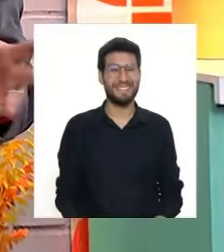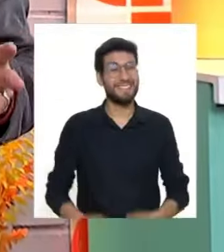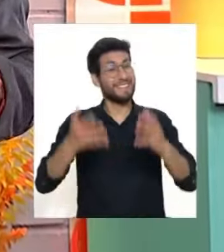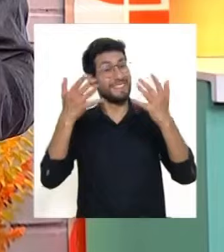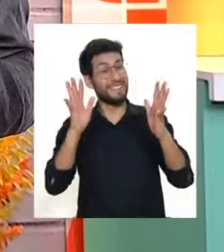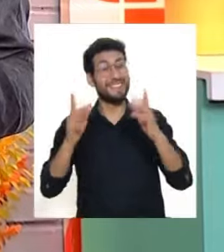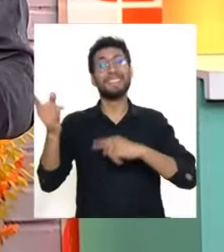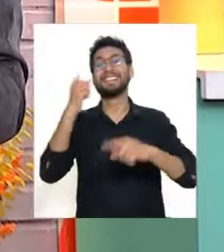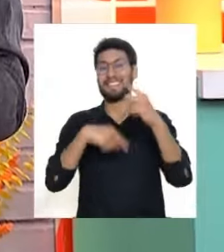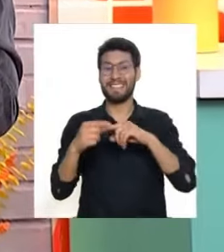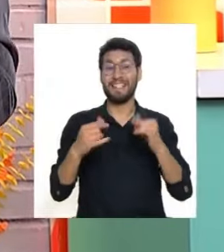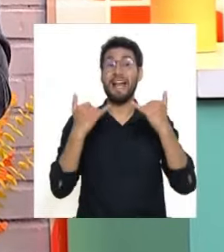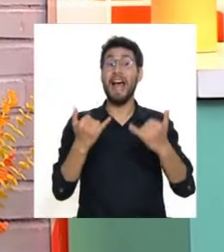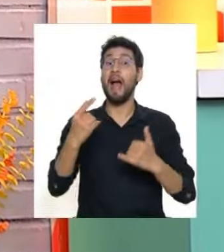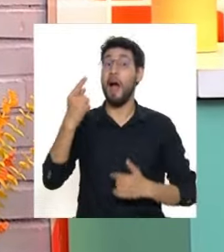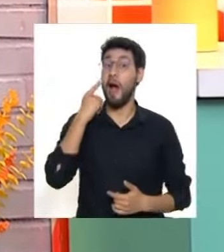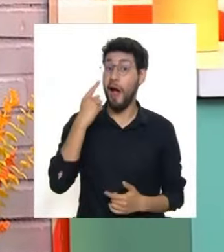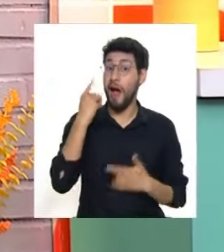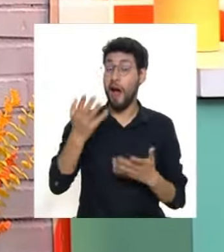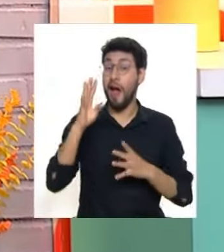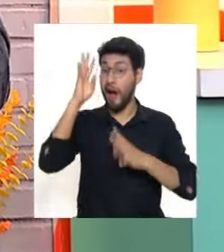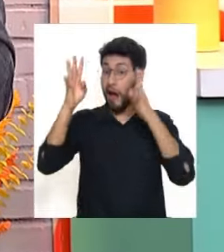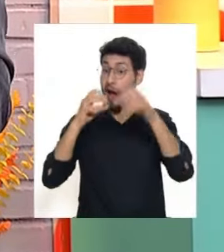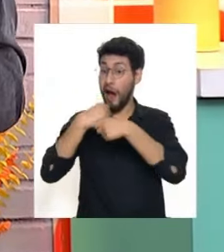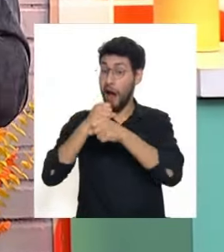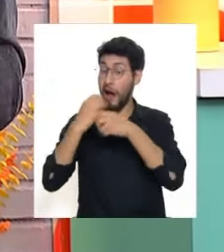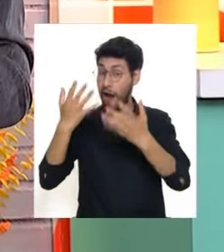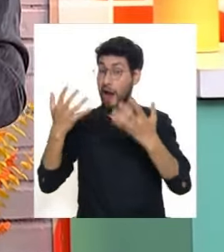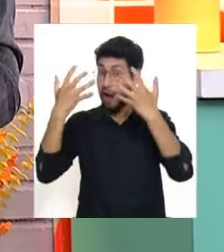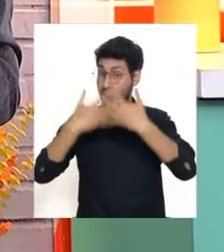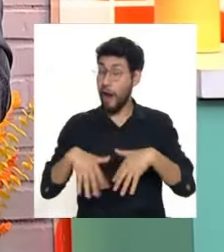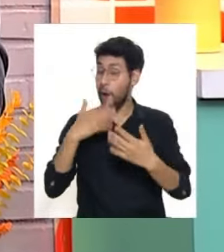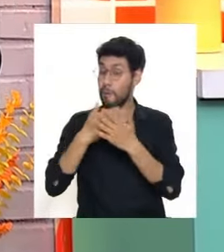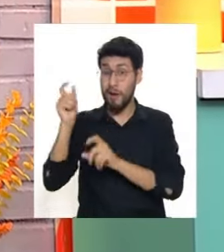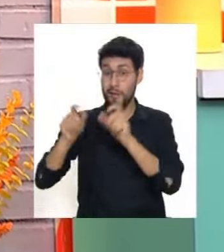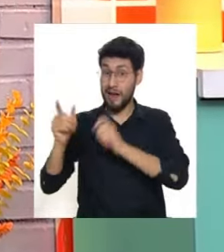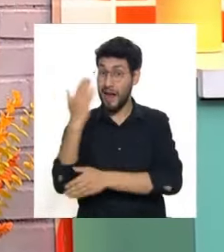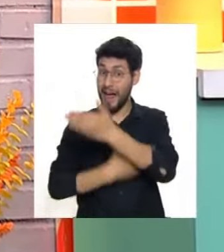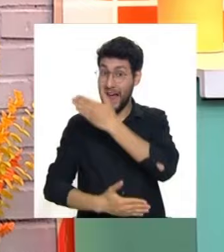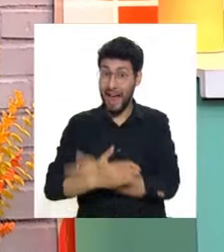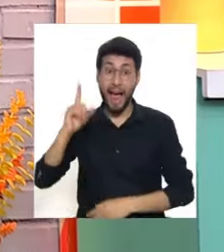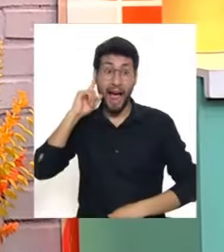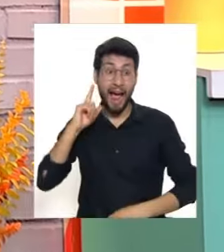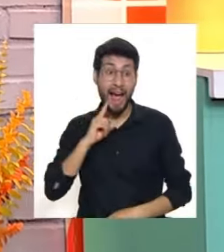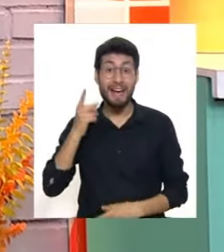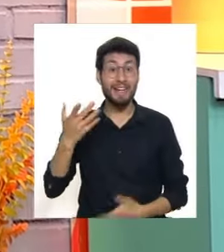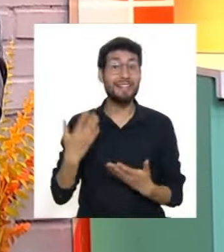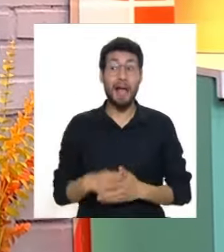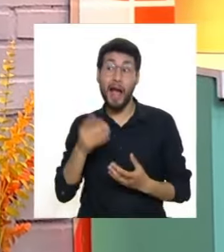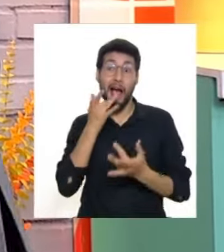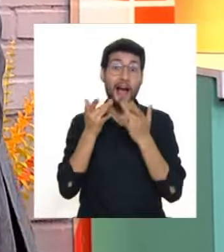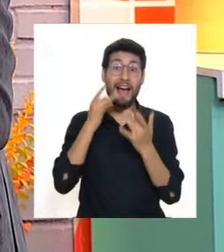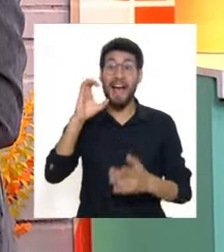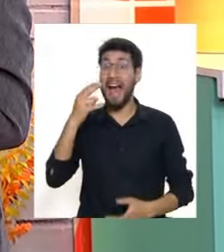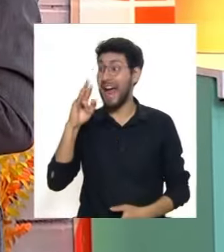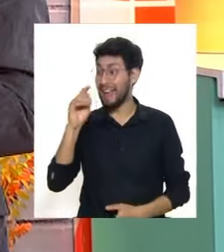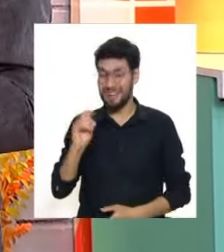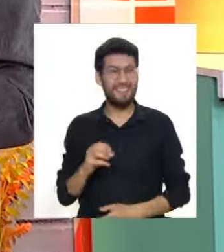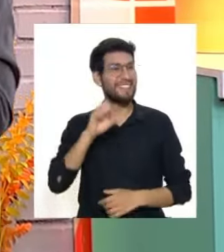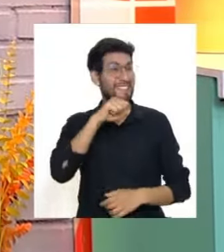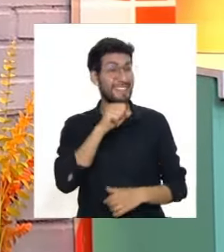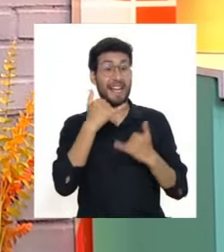Ya estamos de regreso y conoceremos un emprendimiento familiar creado por personas con discapacidad auditiva, La Sazón de Charito.